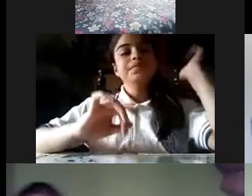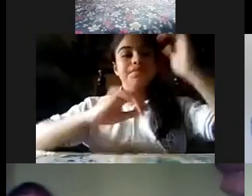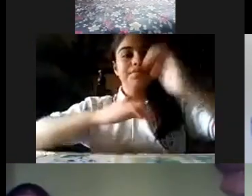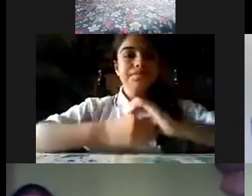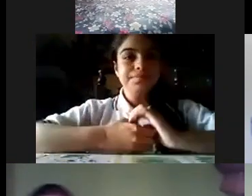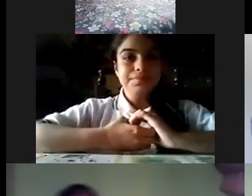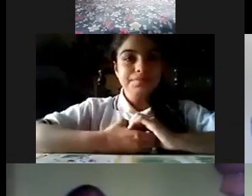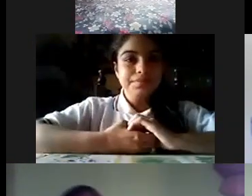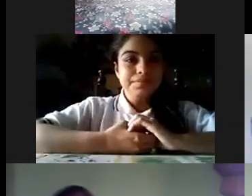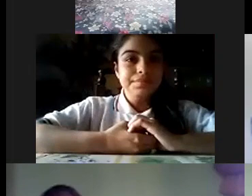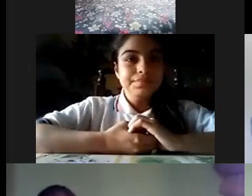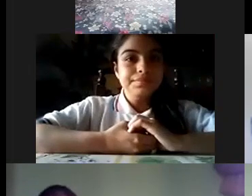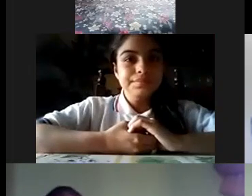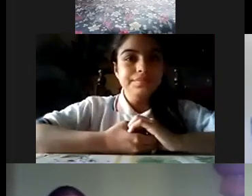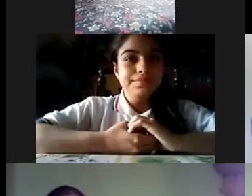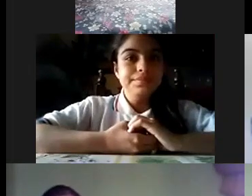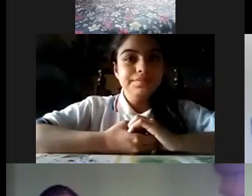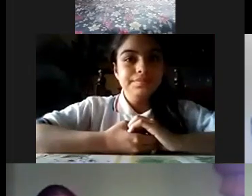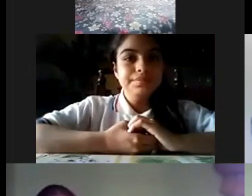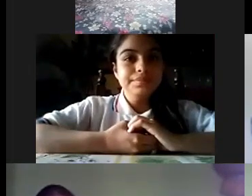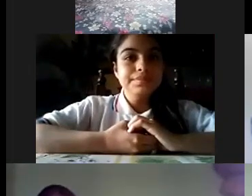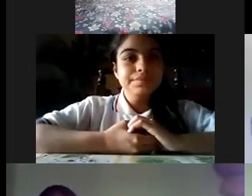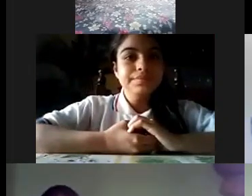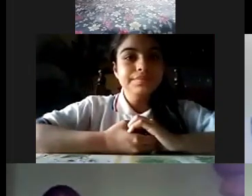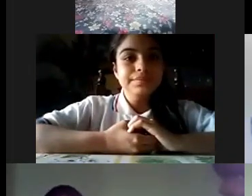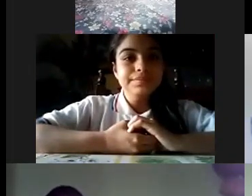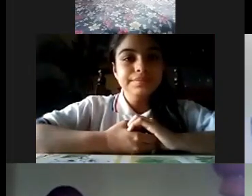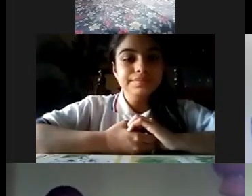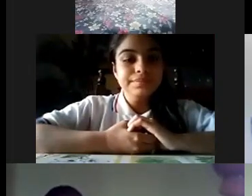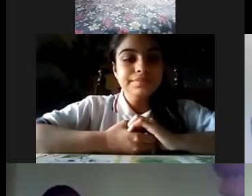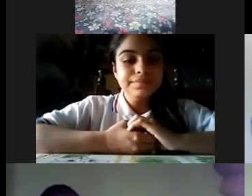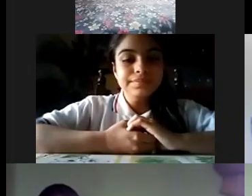cuenta de 3, encendemos la cámara.